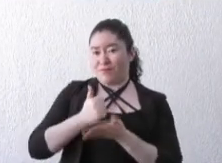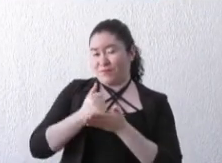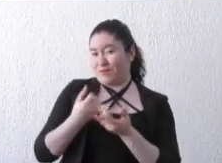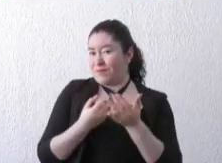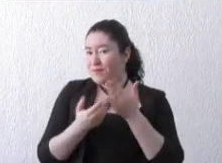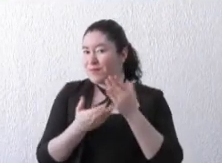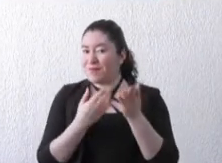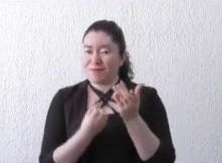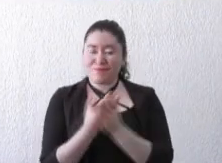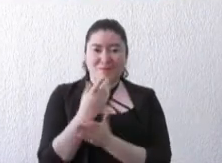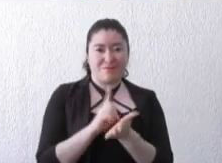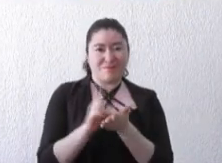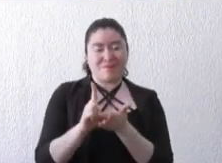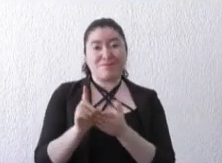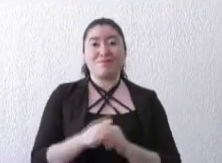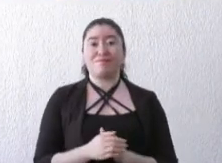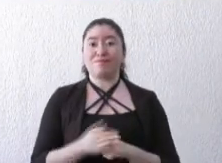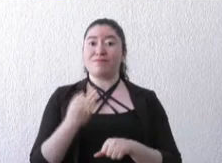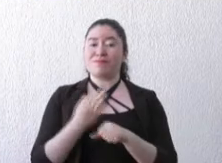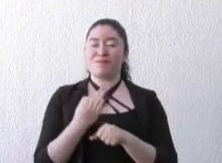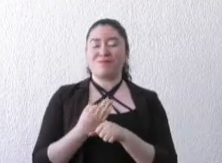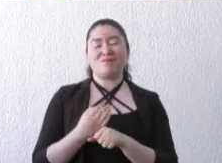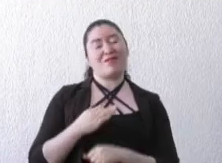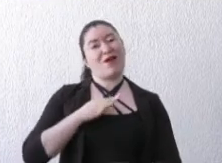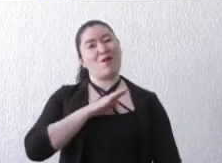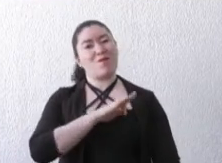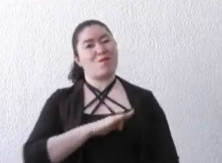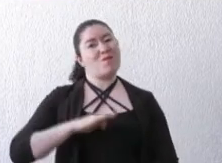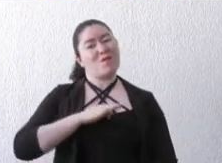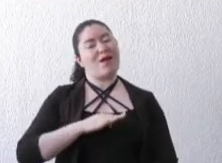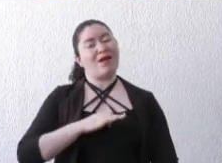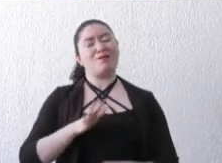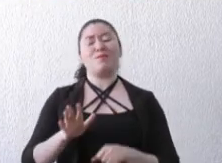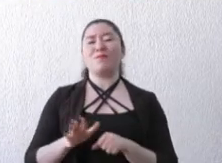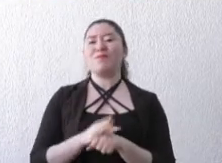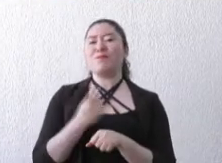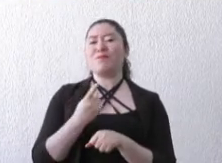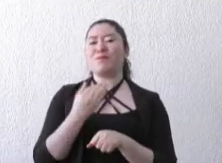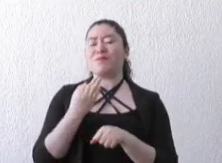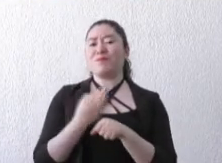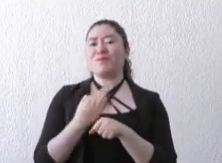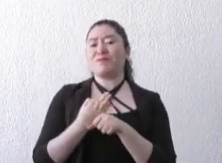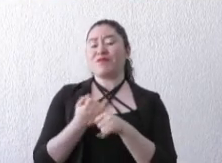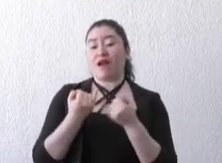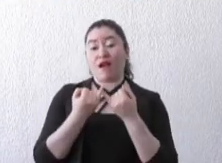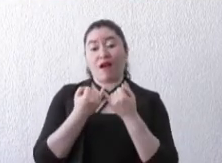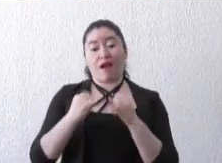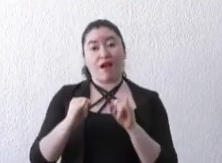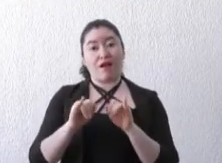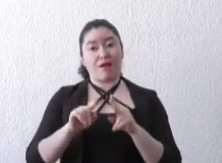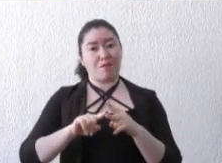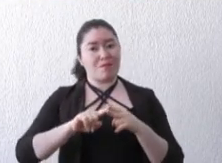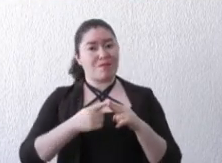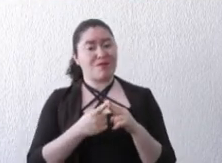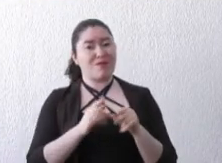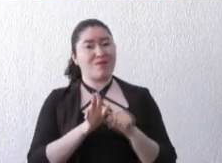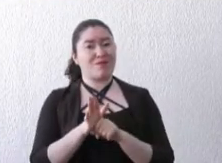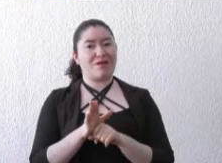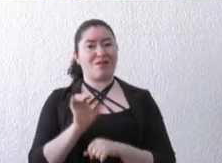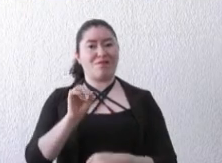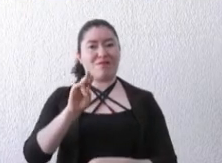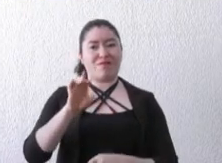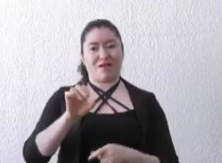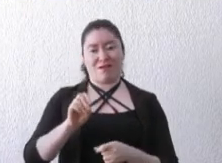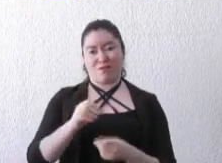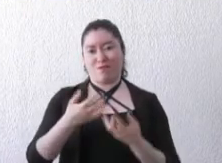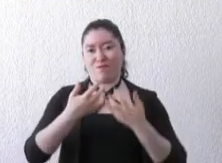derechos, se encuentra de plácemes en este día por llevar a cabo el acto de inauguración de la Fábrica de Artes